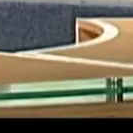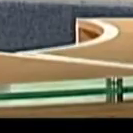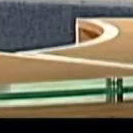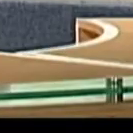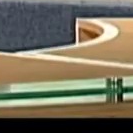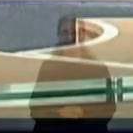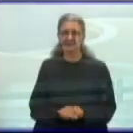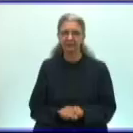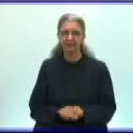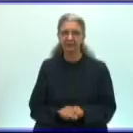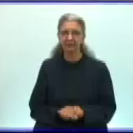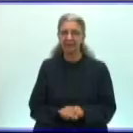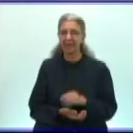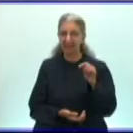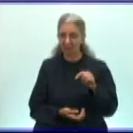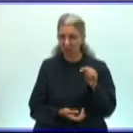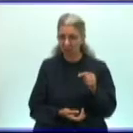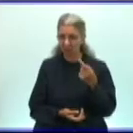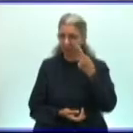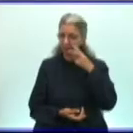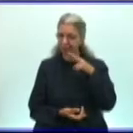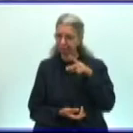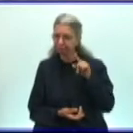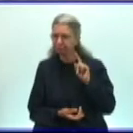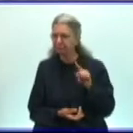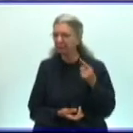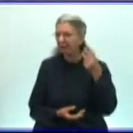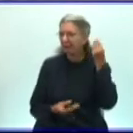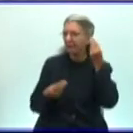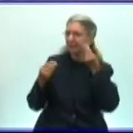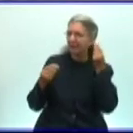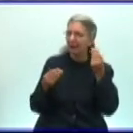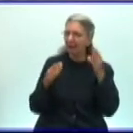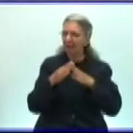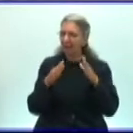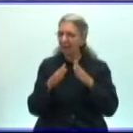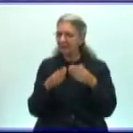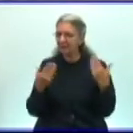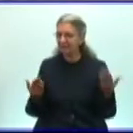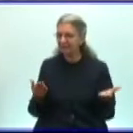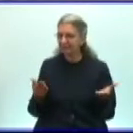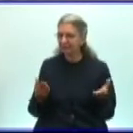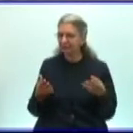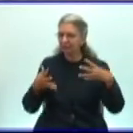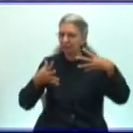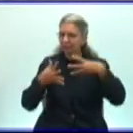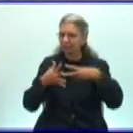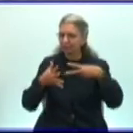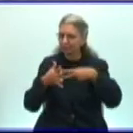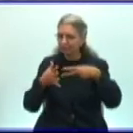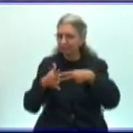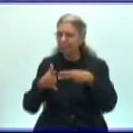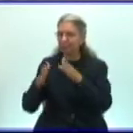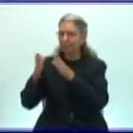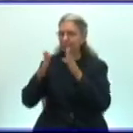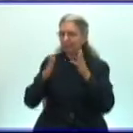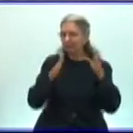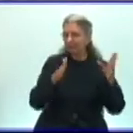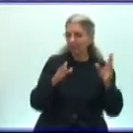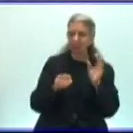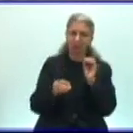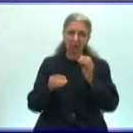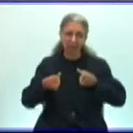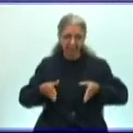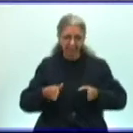Ubiquémonos ahora en nuestros hogares. Estamos hablando de conexión serie y paralelo. Y vamos a dirigirnos hacia